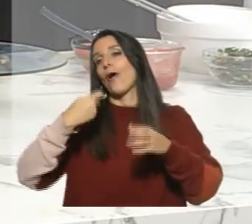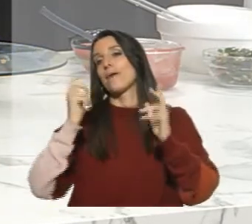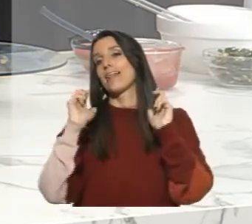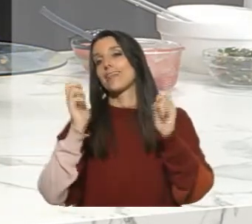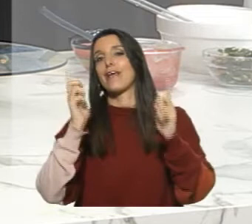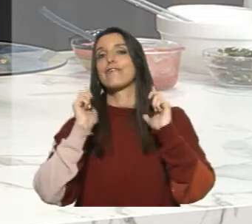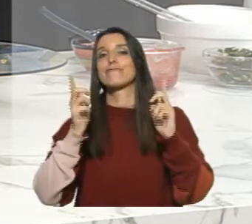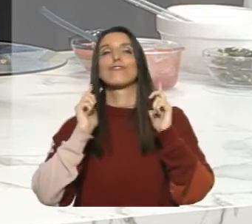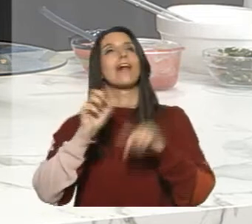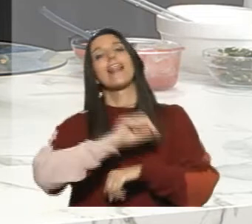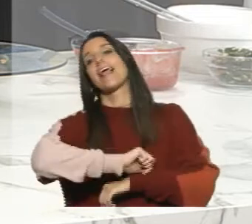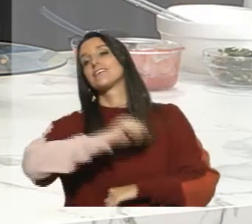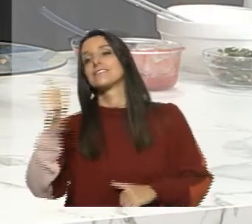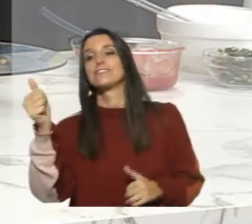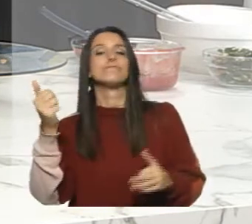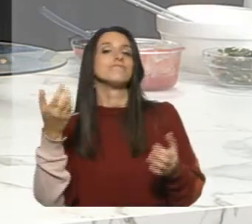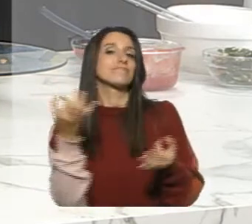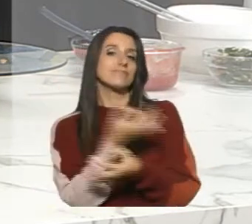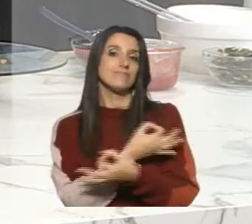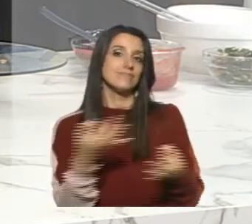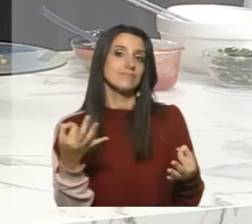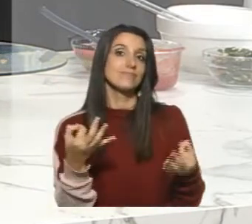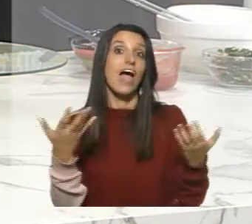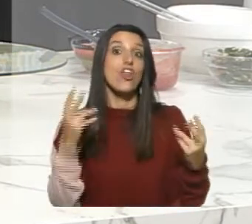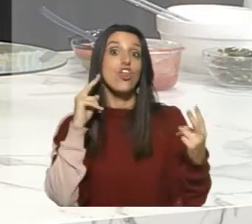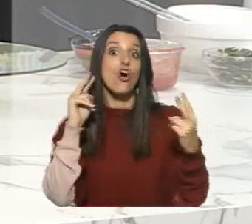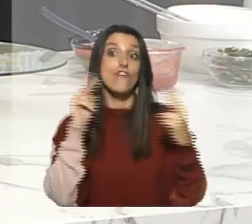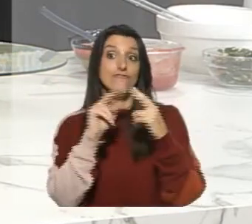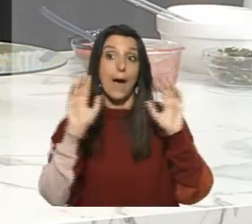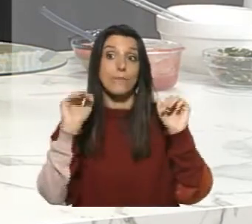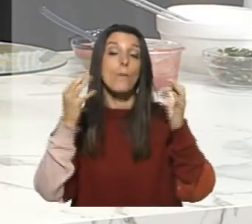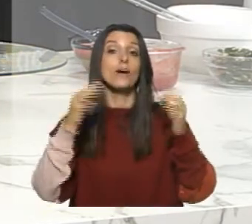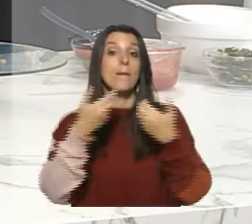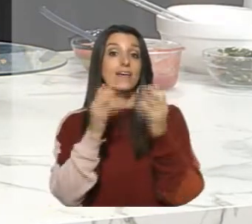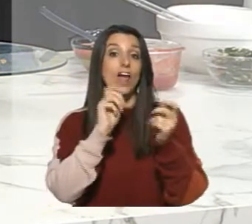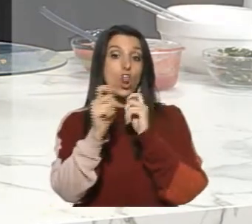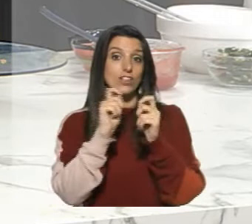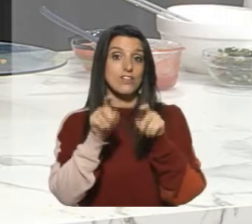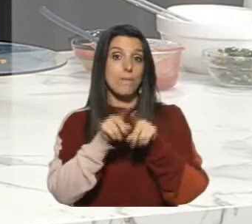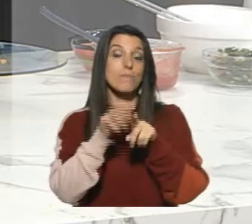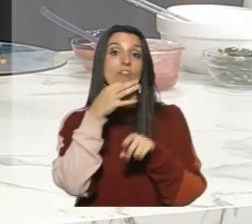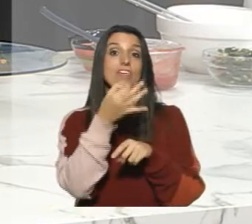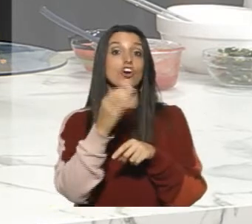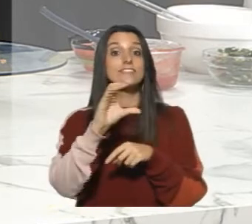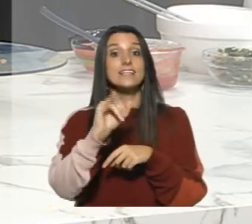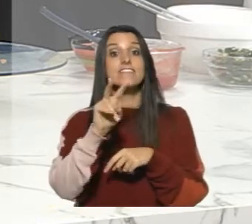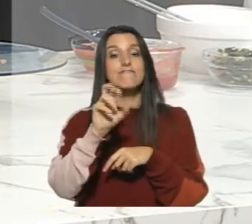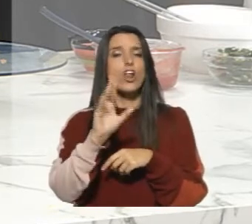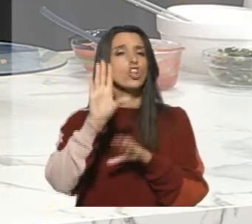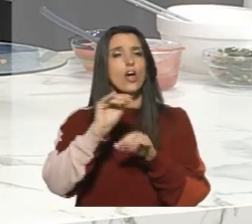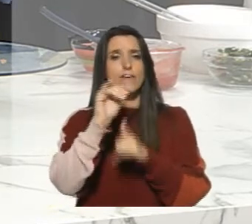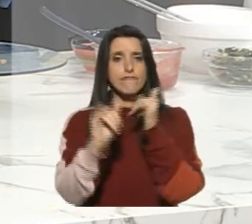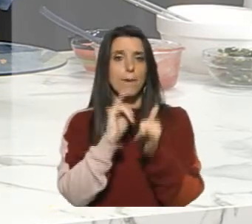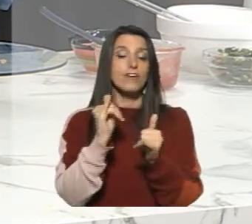y triunfar con esta torta victoria que nos trajo Paulita. Nos vamos porque ya llega el noticiero, como lo adelantó Ceci Ibero, con toda la